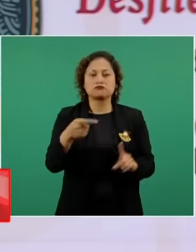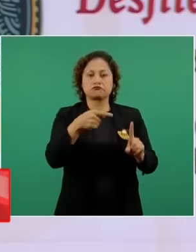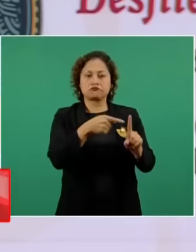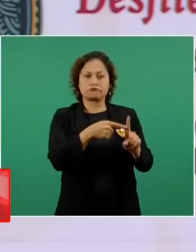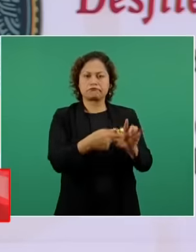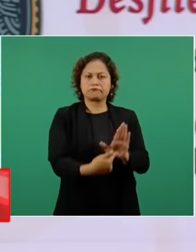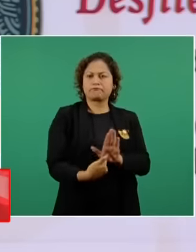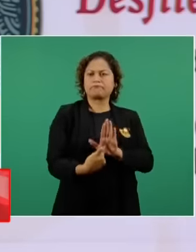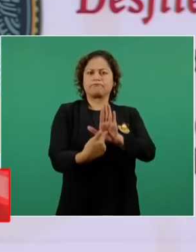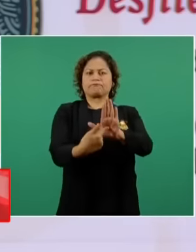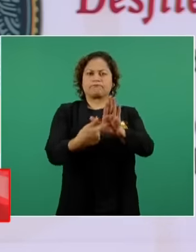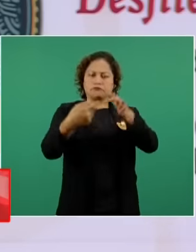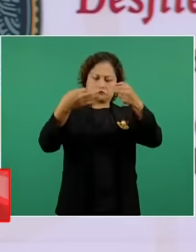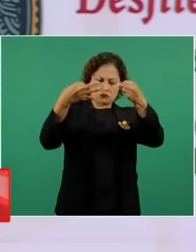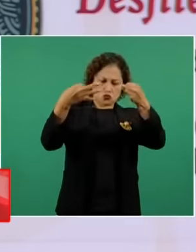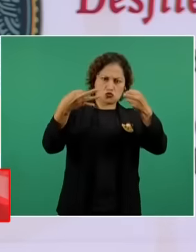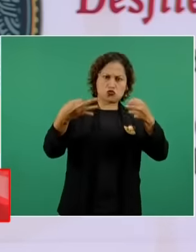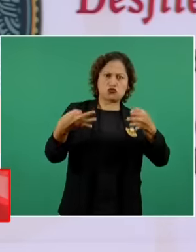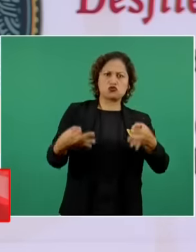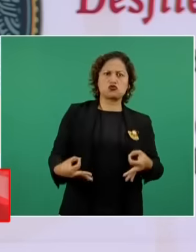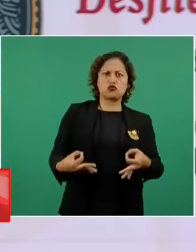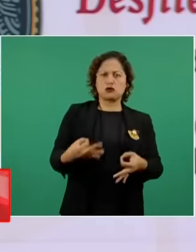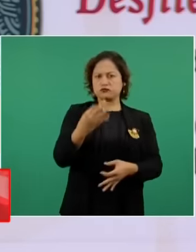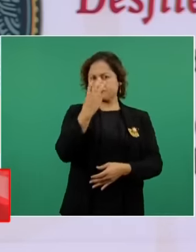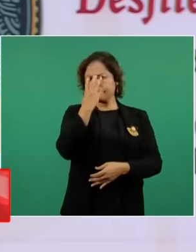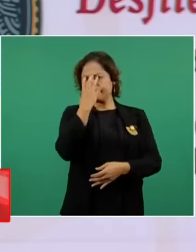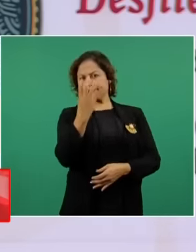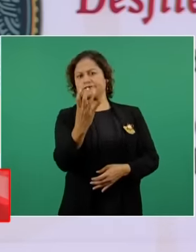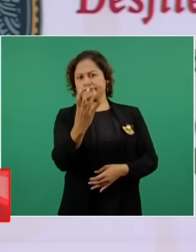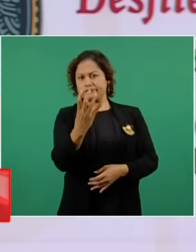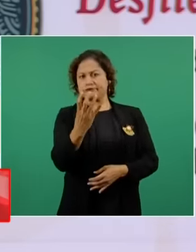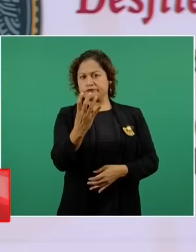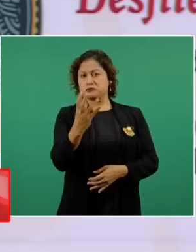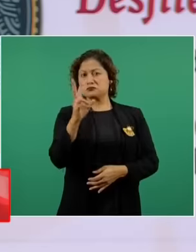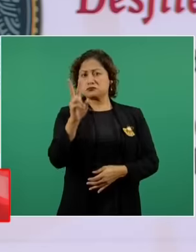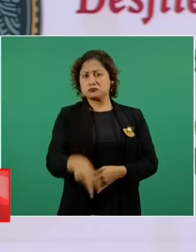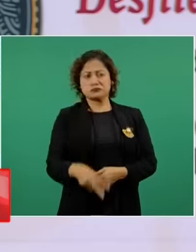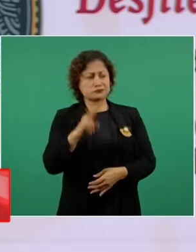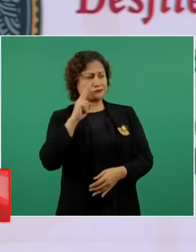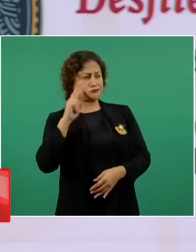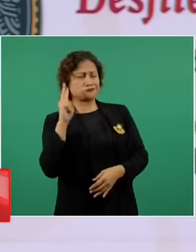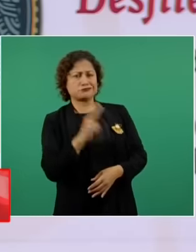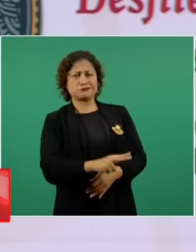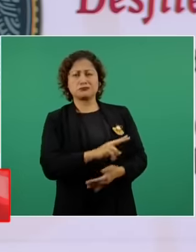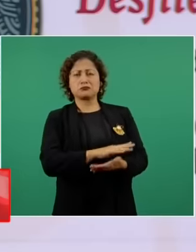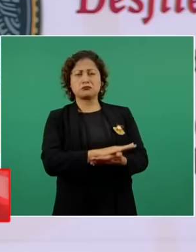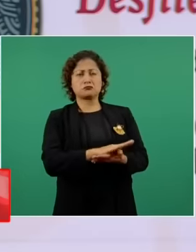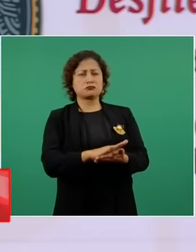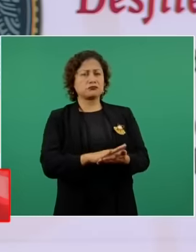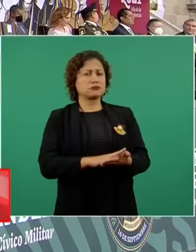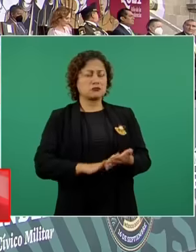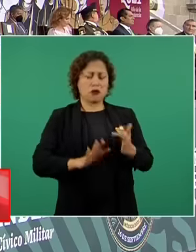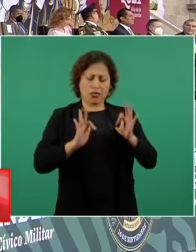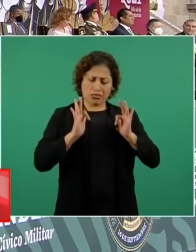temple excepcional y de una serenidad conmovedora,